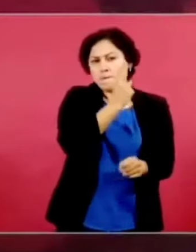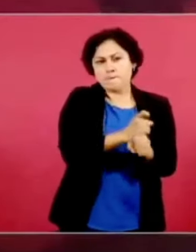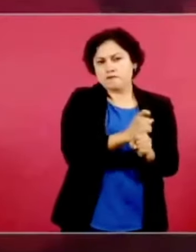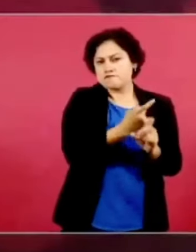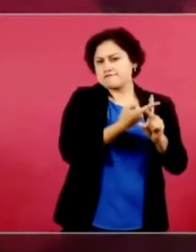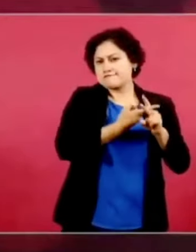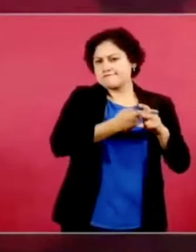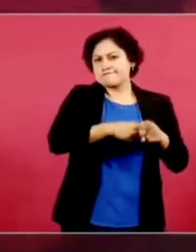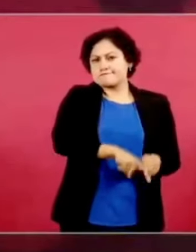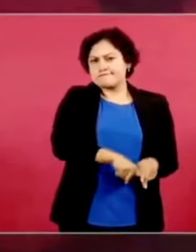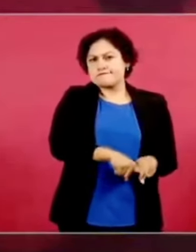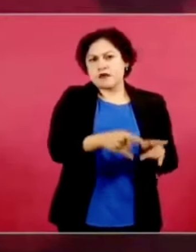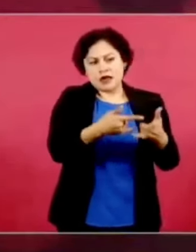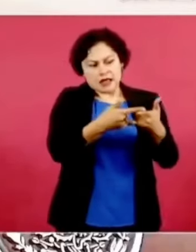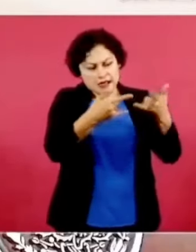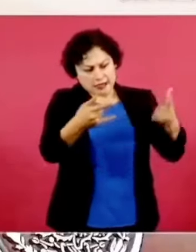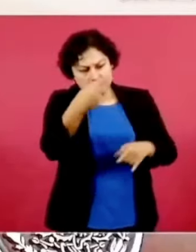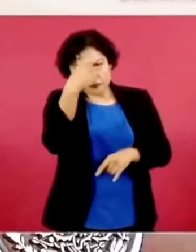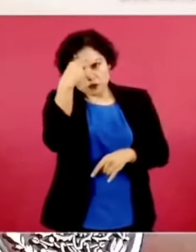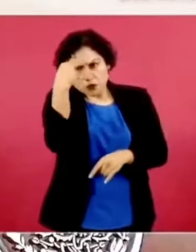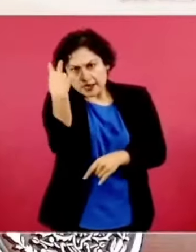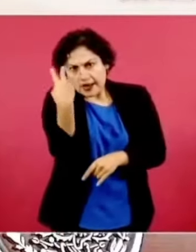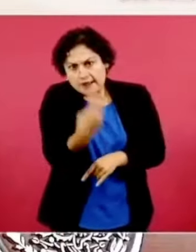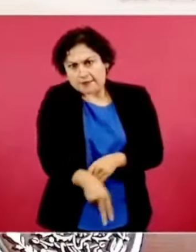la historia de México. Es que es